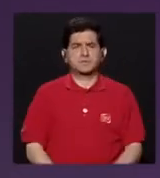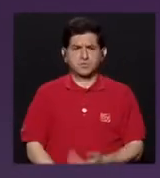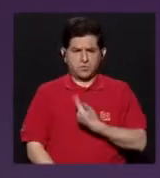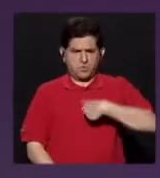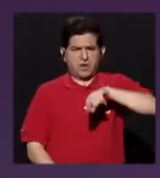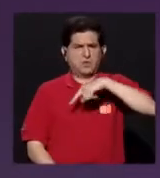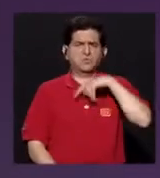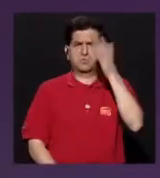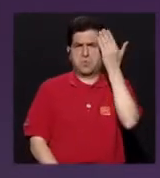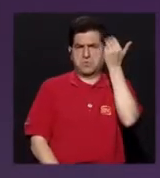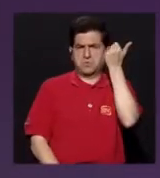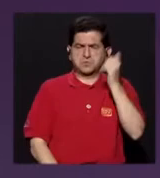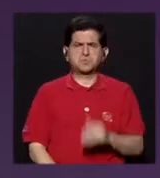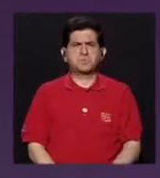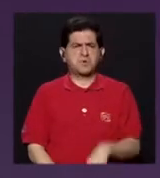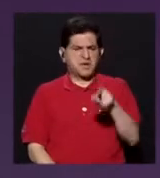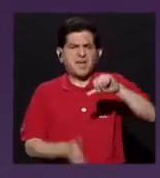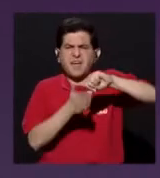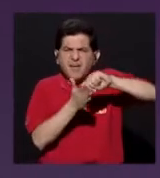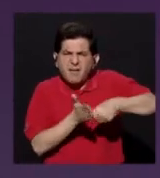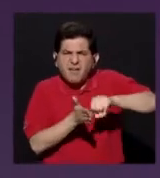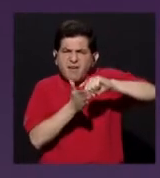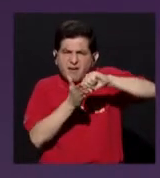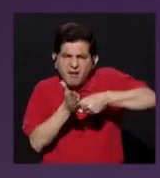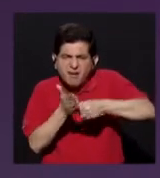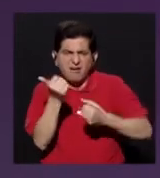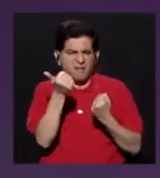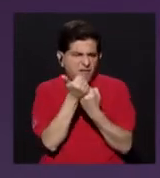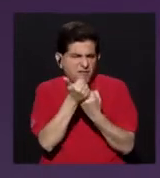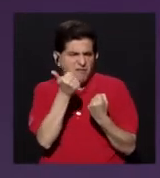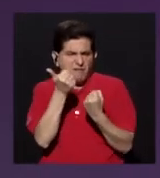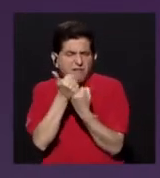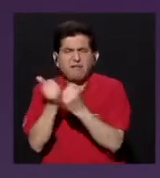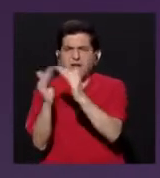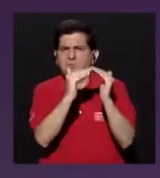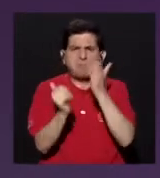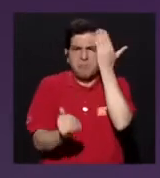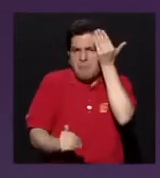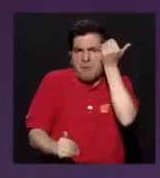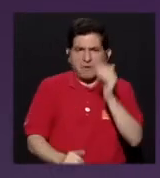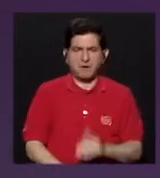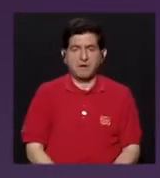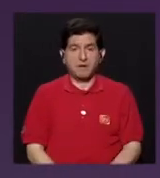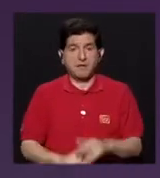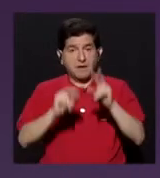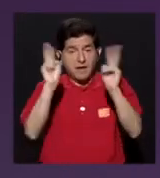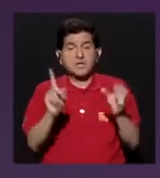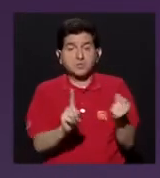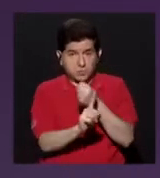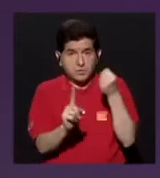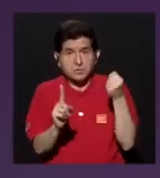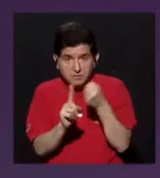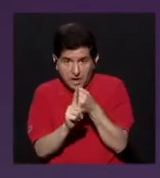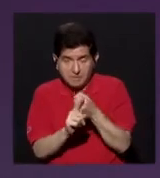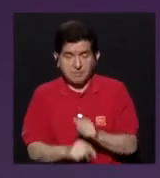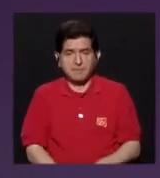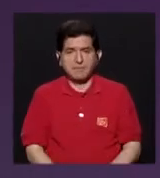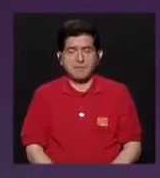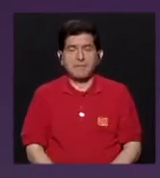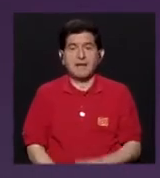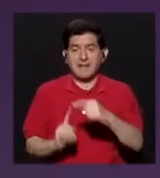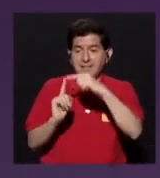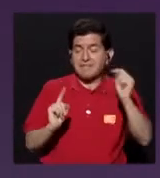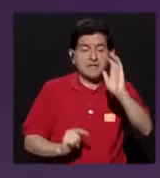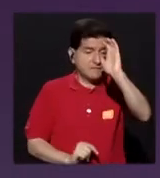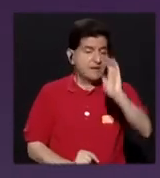tenemos que estar dándole tanto énfasis y apoyando tanto a esas poblaciones. Es que es un tema de violencia, y es un tema de violencia desde